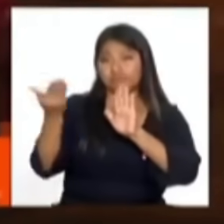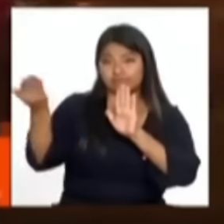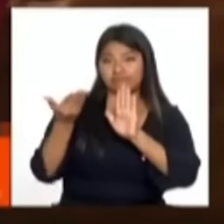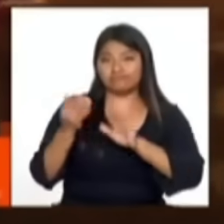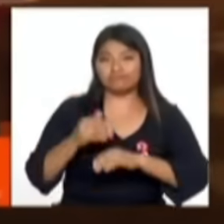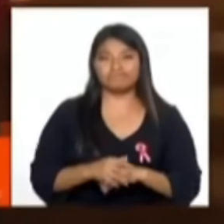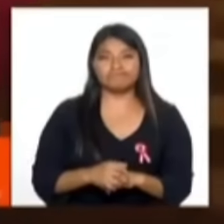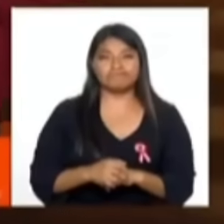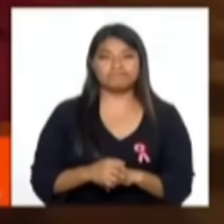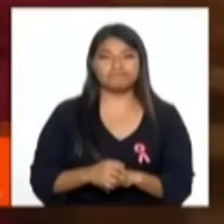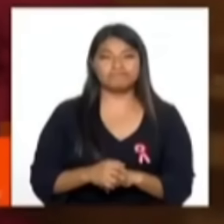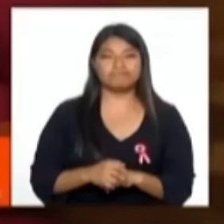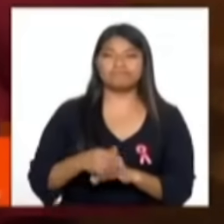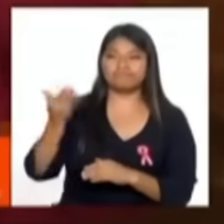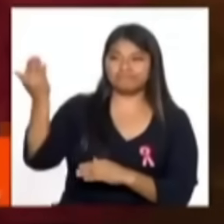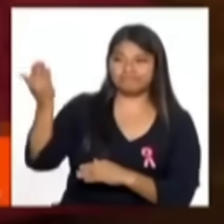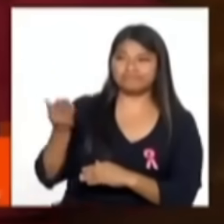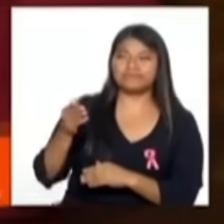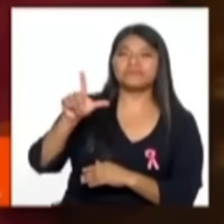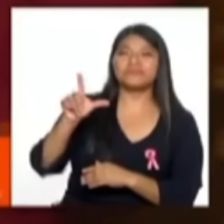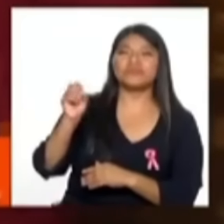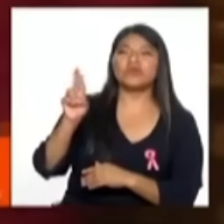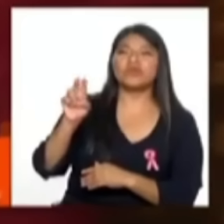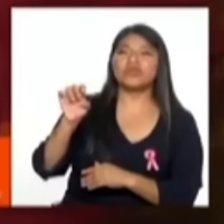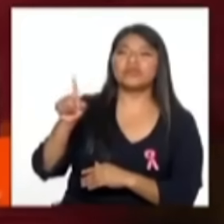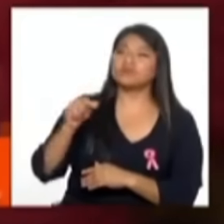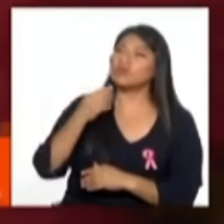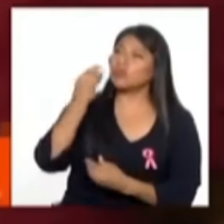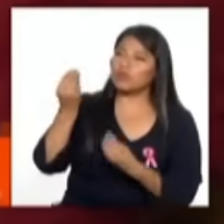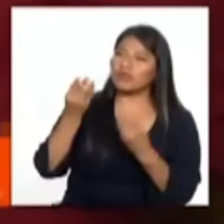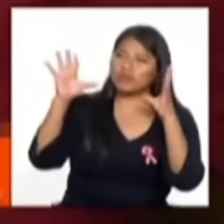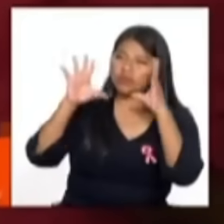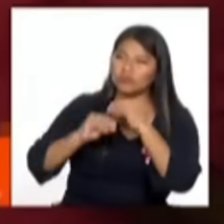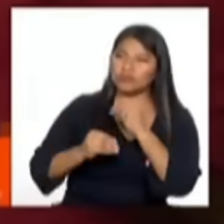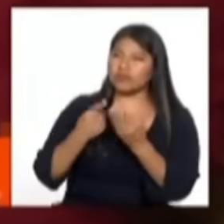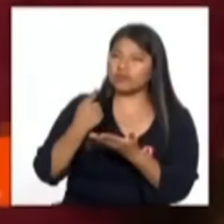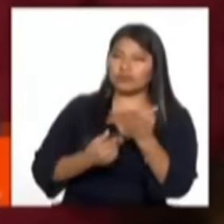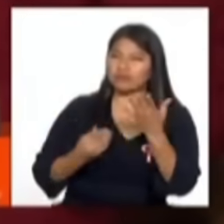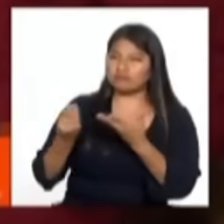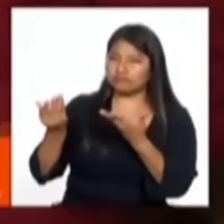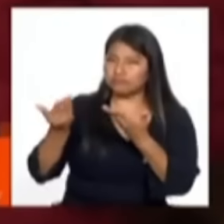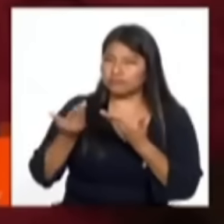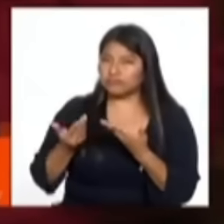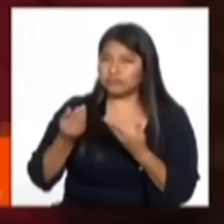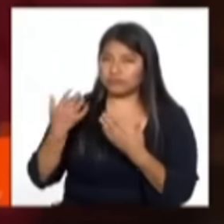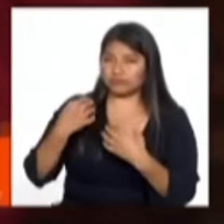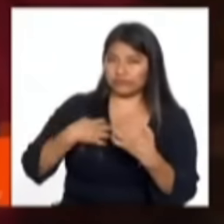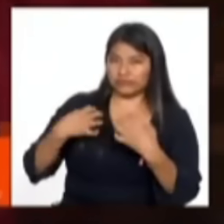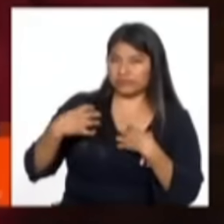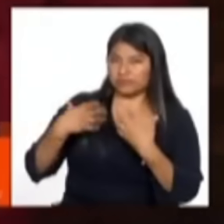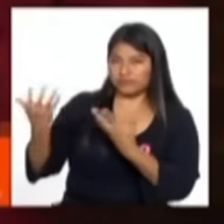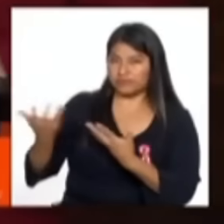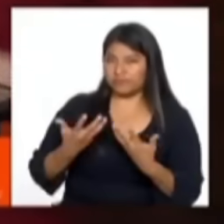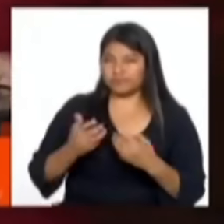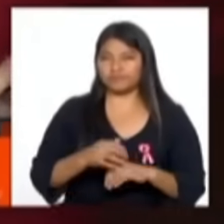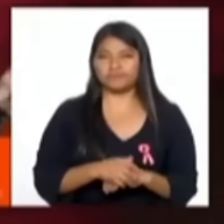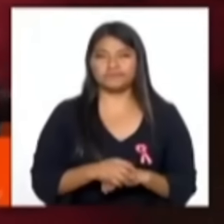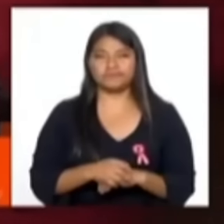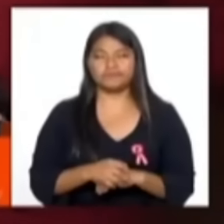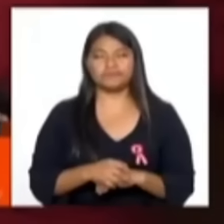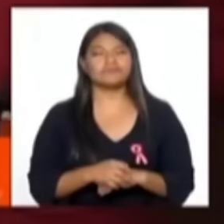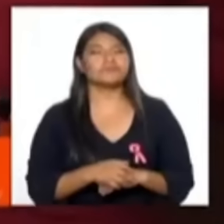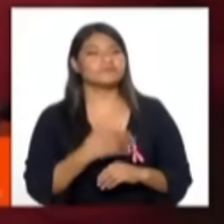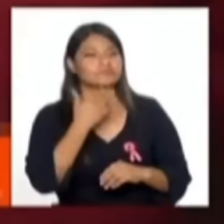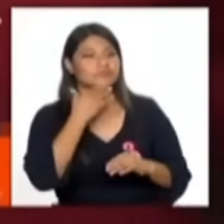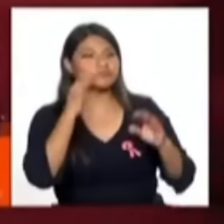con el señor Lorenzo Huarcalla, muy buenas noches. Cuéntenos acerca de este pliego de reclamos que ustedes tienen. Señorita, buenas